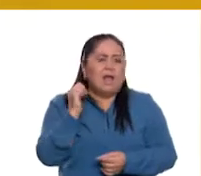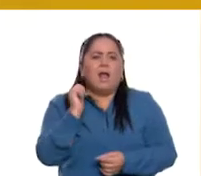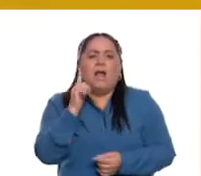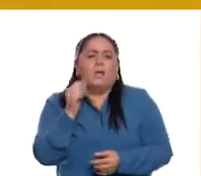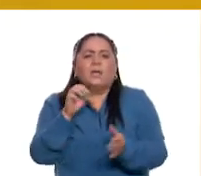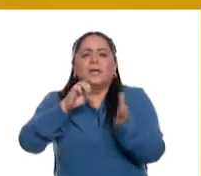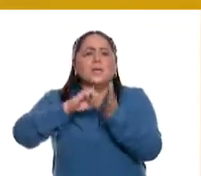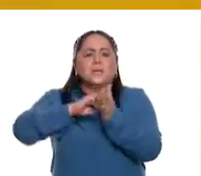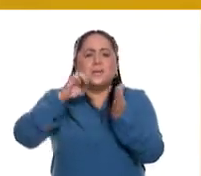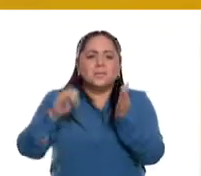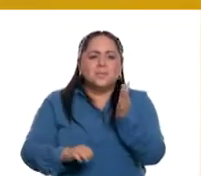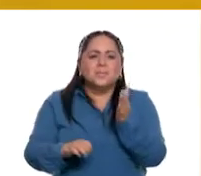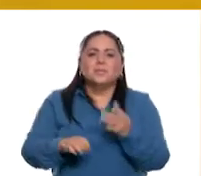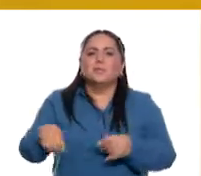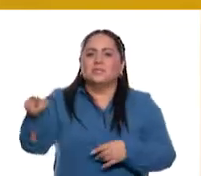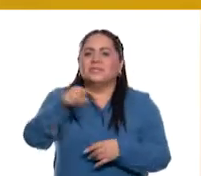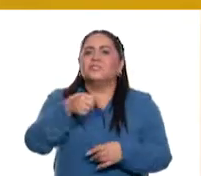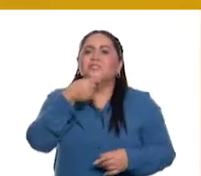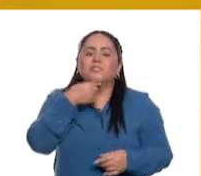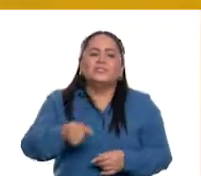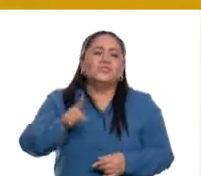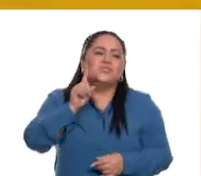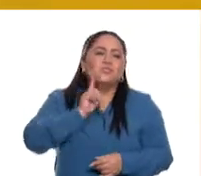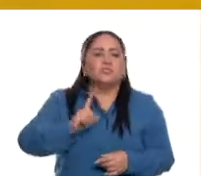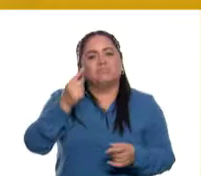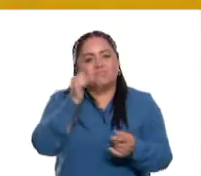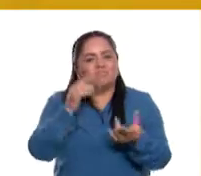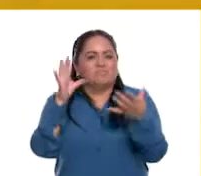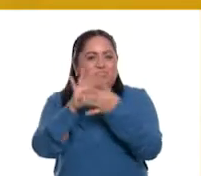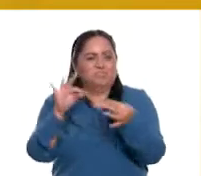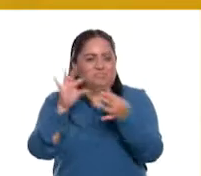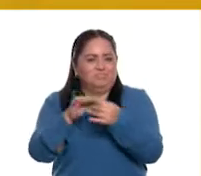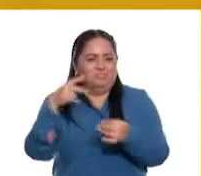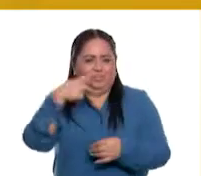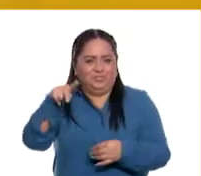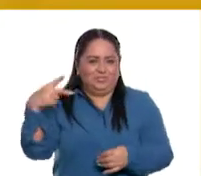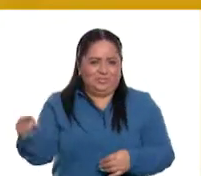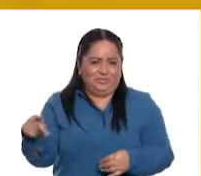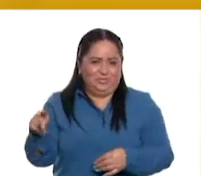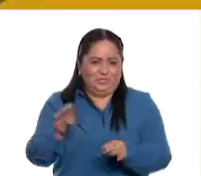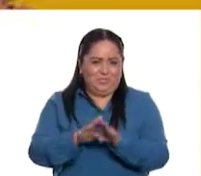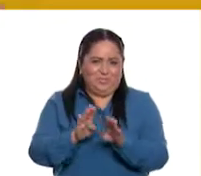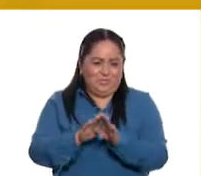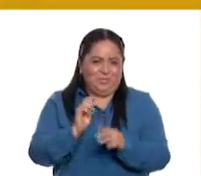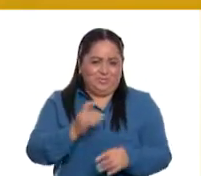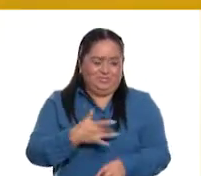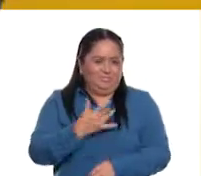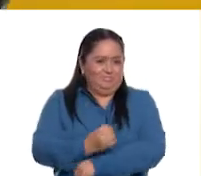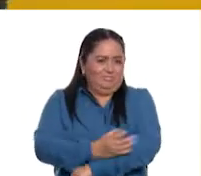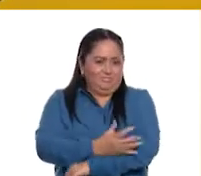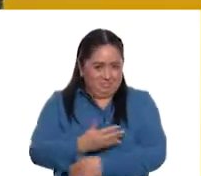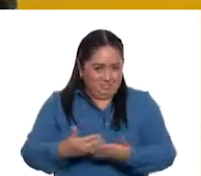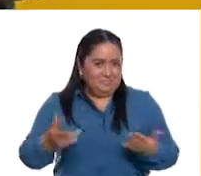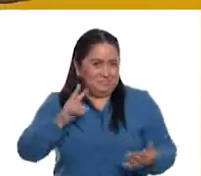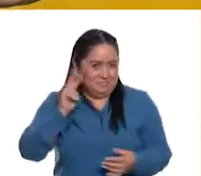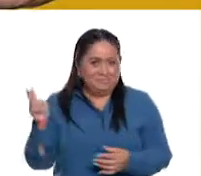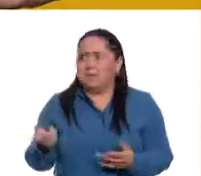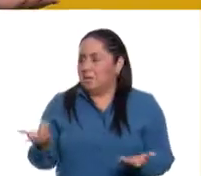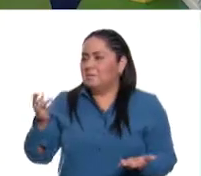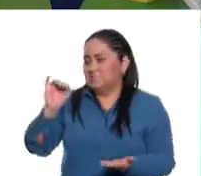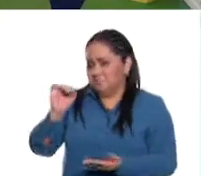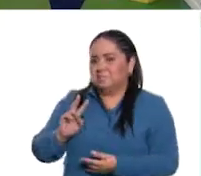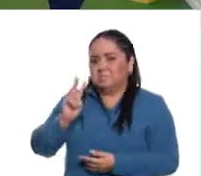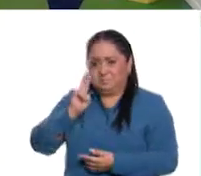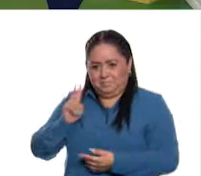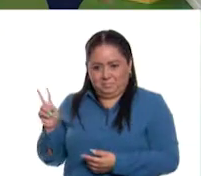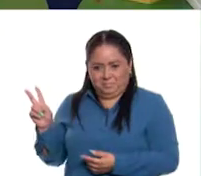los ejemplos y logros que nuestras niñas y niños han obtenido en cuanto a su regulación emocional. ¿Qué les parece? Pues sí, vamos a ver.